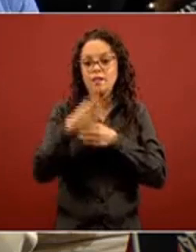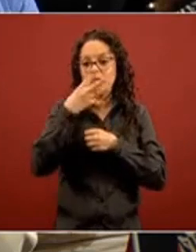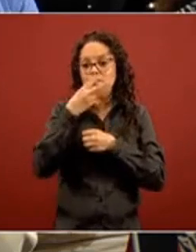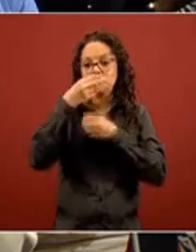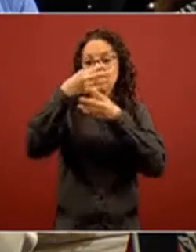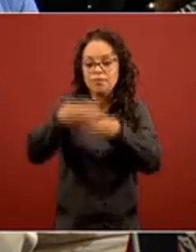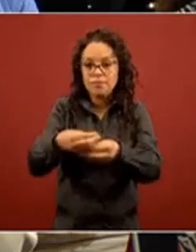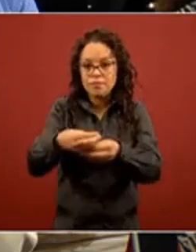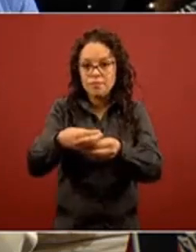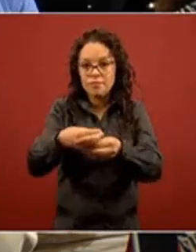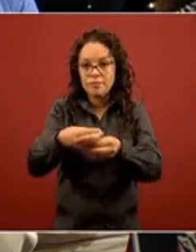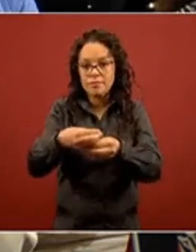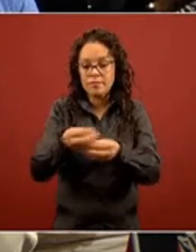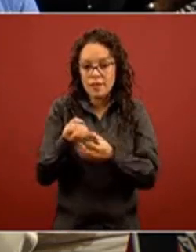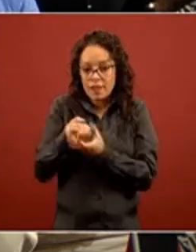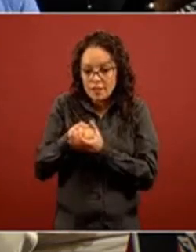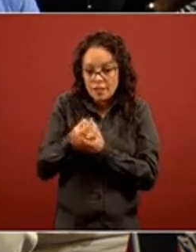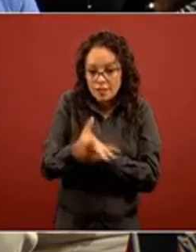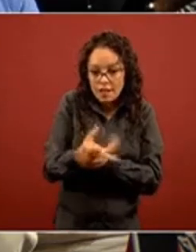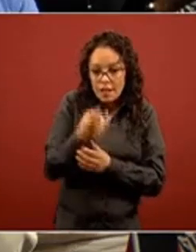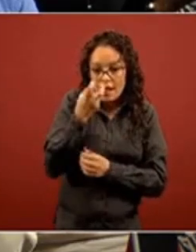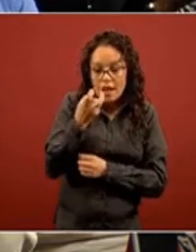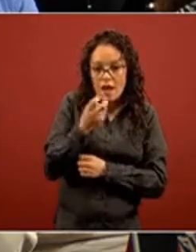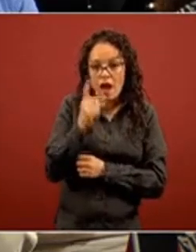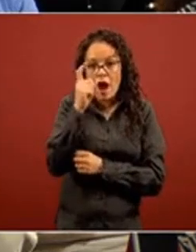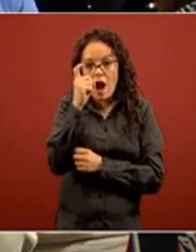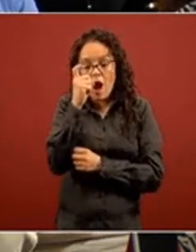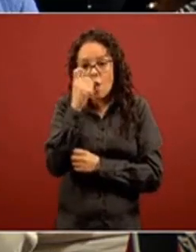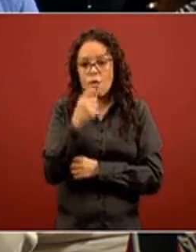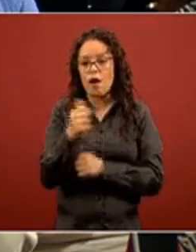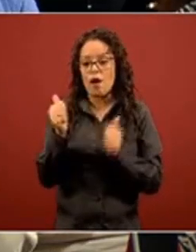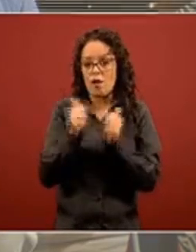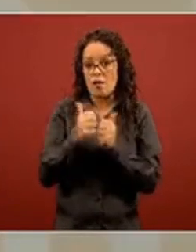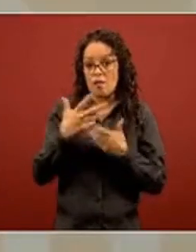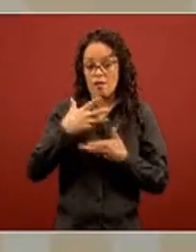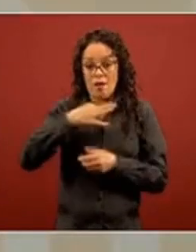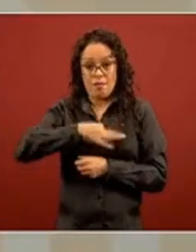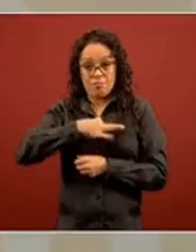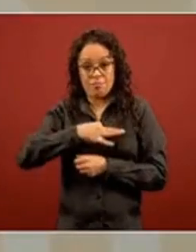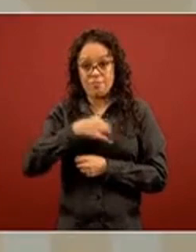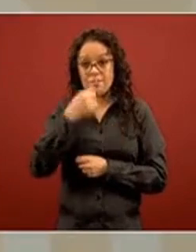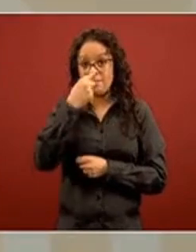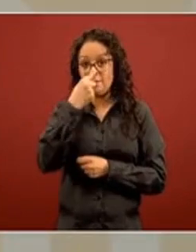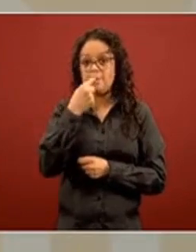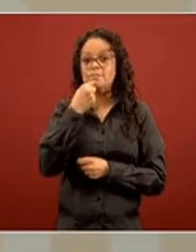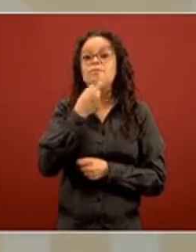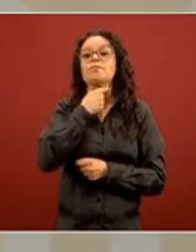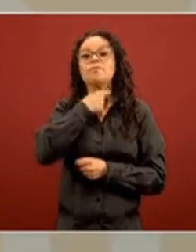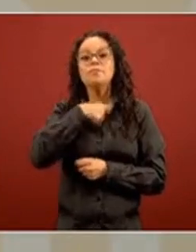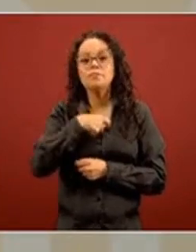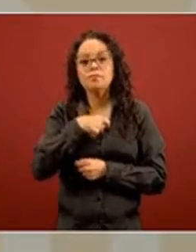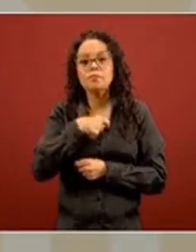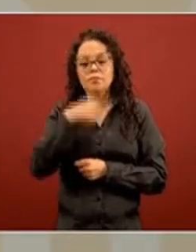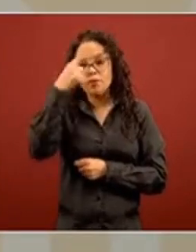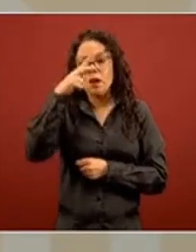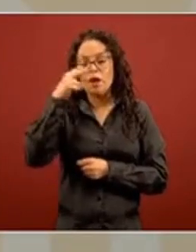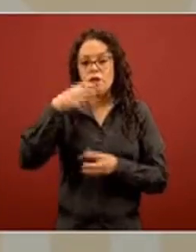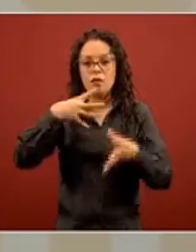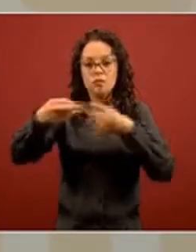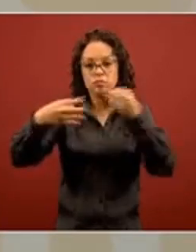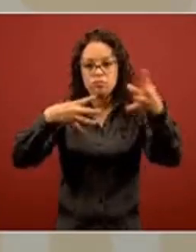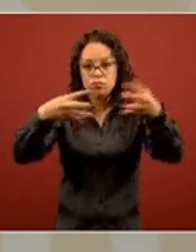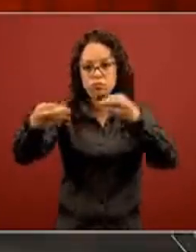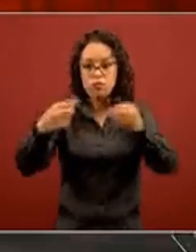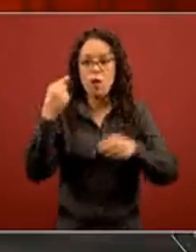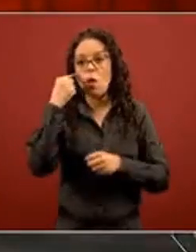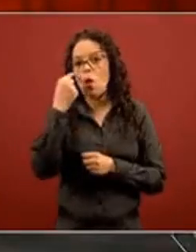las partículas infectantes, que son estas partículas líquidas con virus, se propaguen hacia los ojos, nariz o boca del